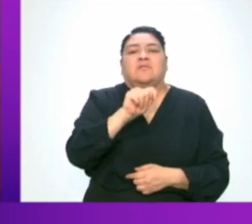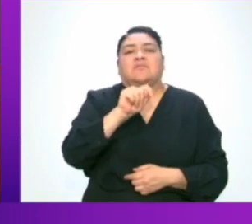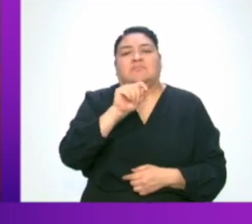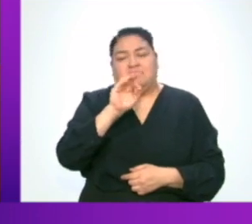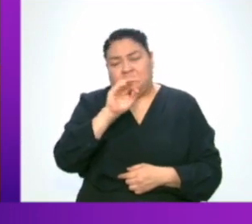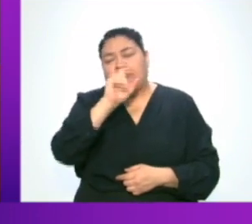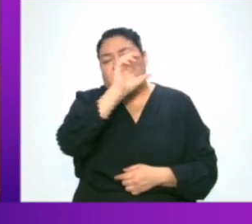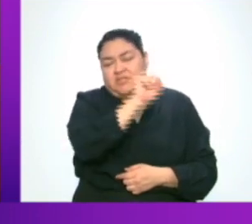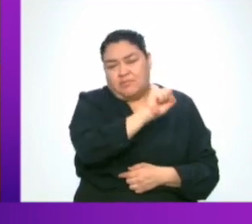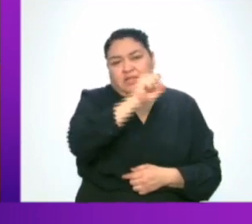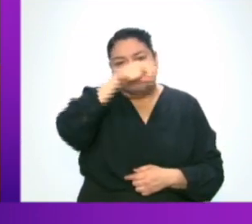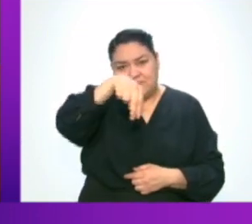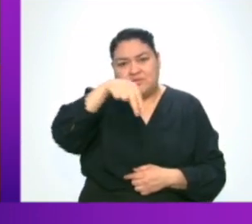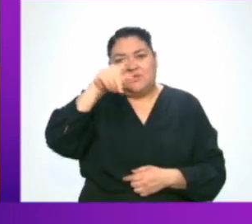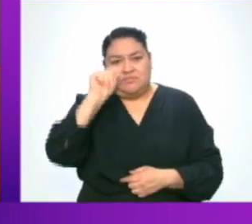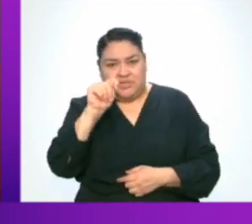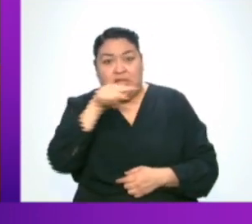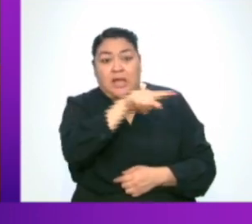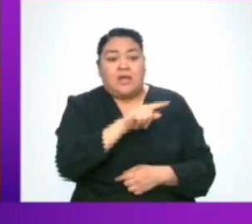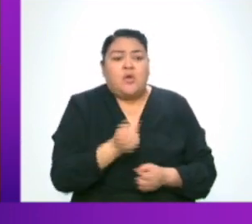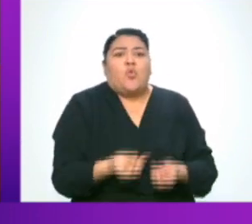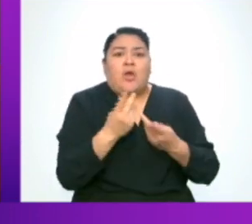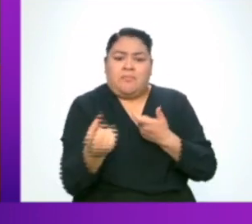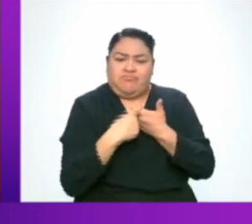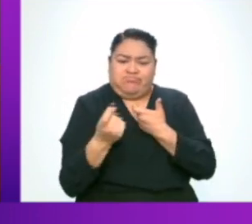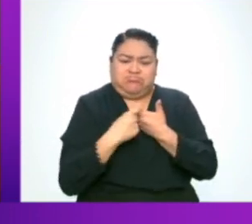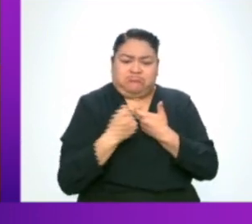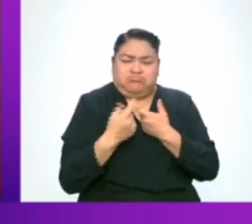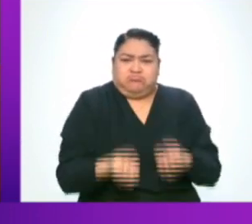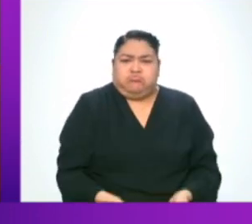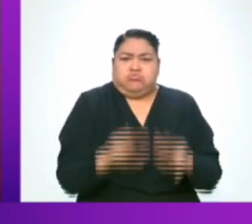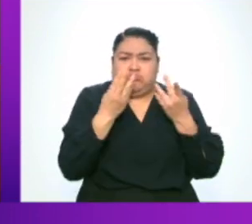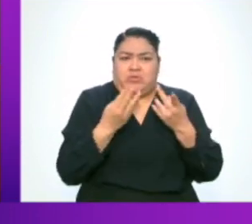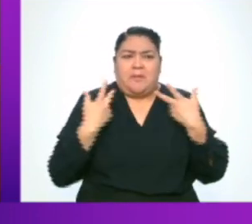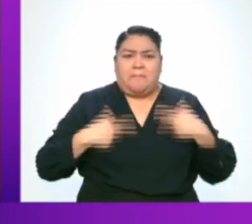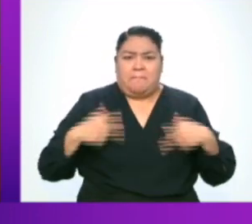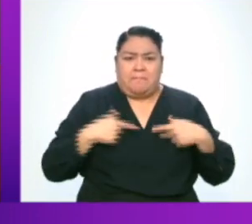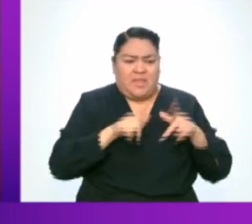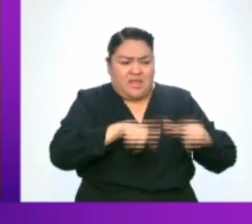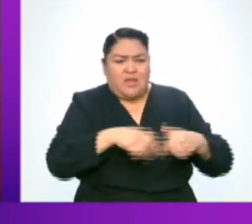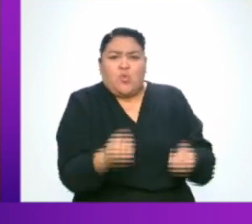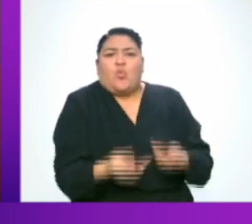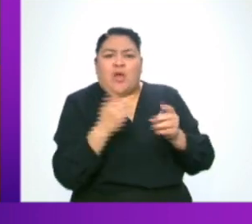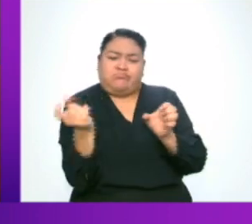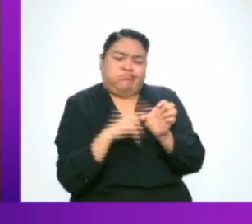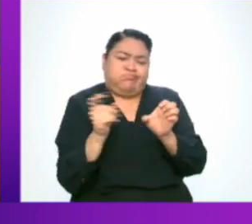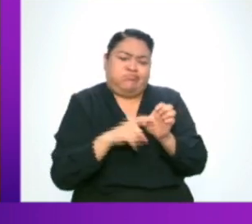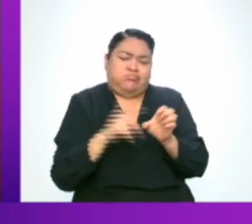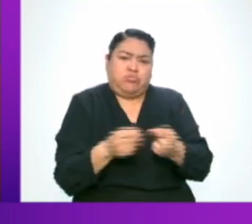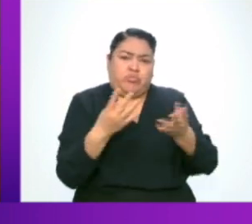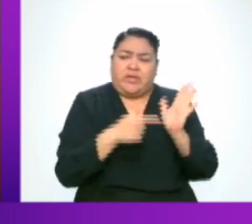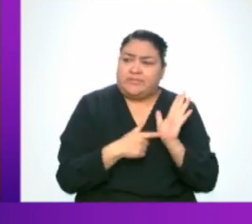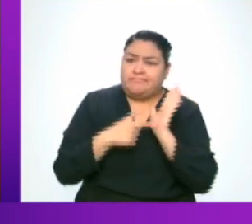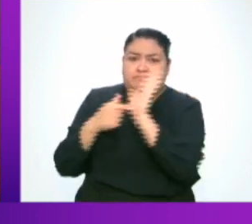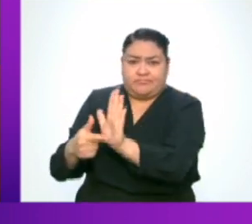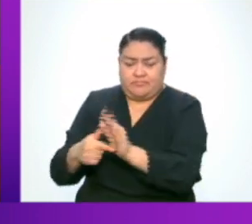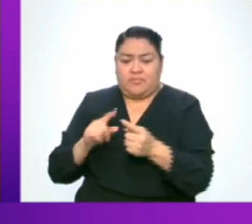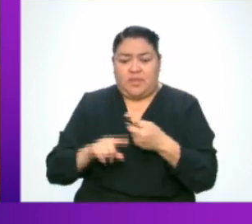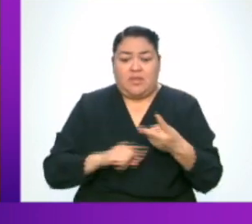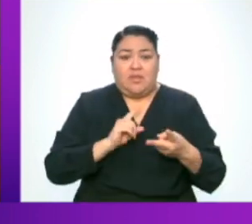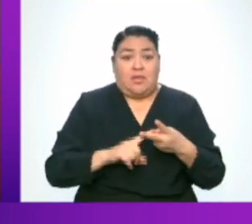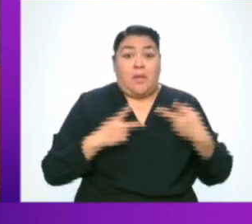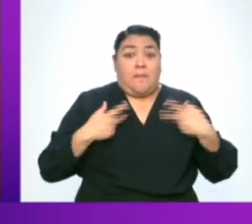le dije cuántos millones de registros son con los que cuenta la plataforma Nacional de transparencia Cuántos